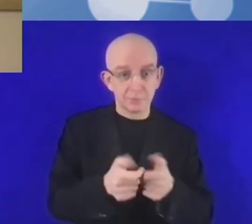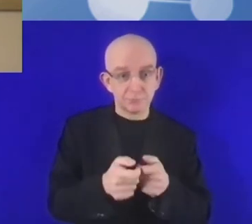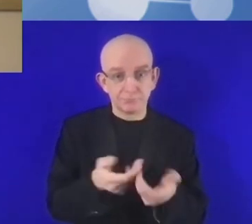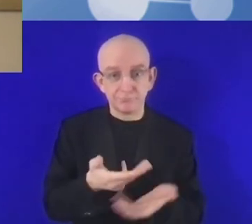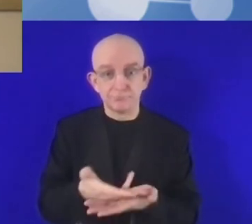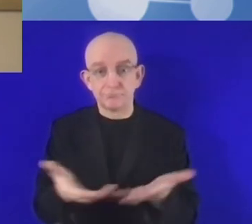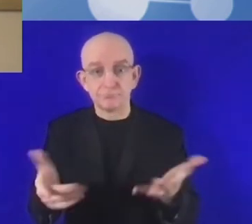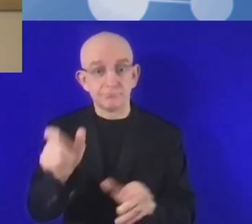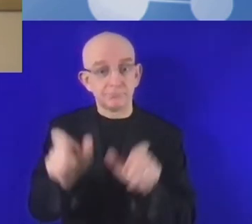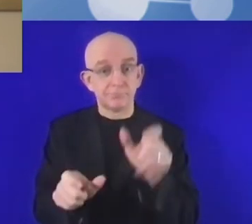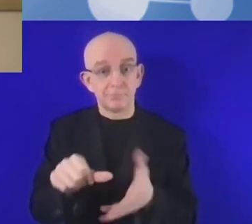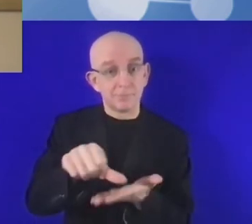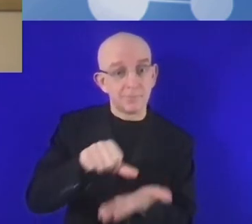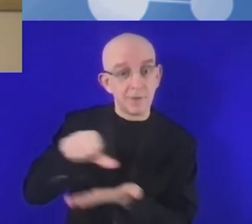Internet.